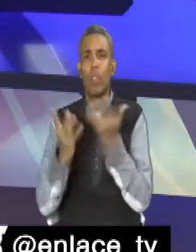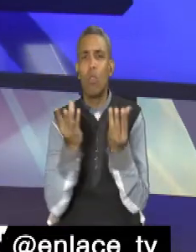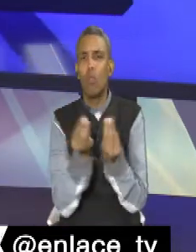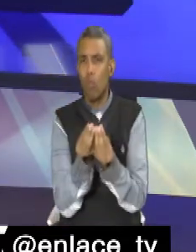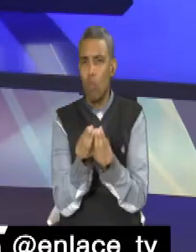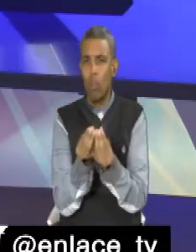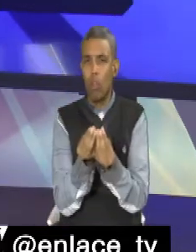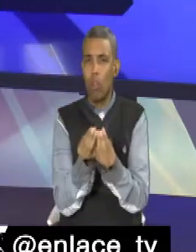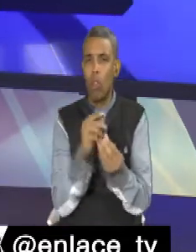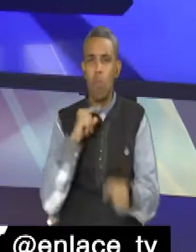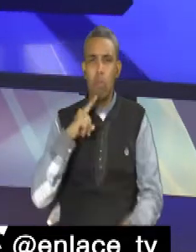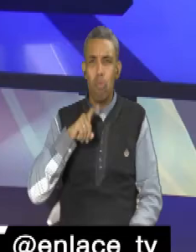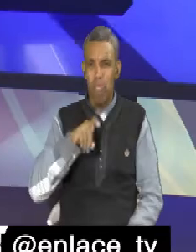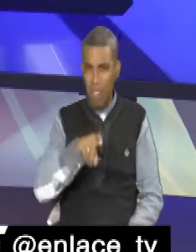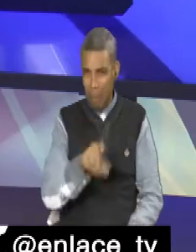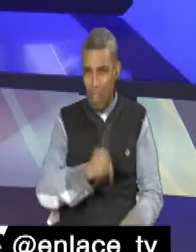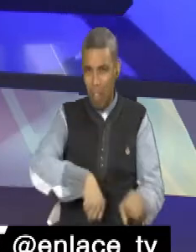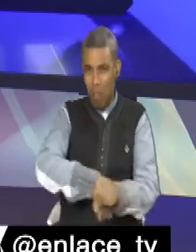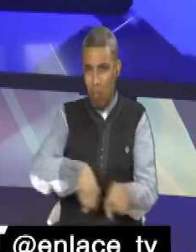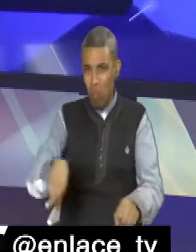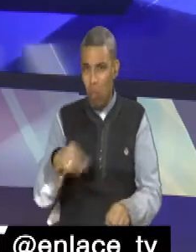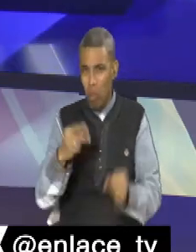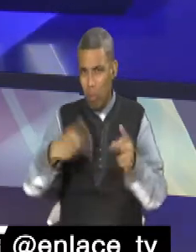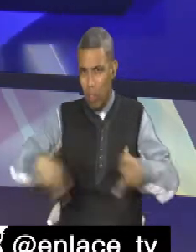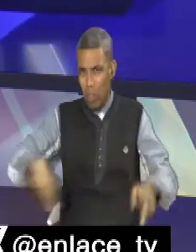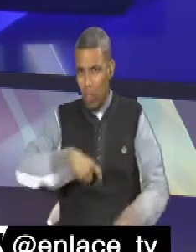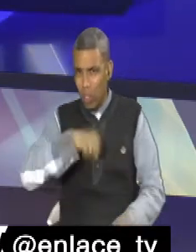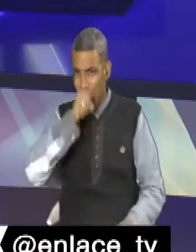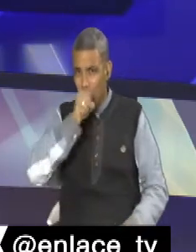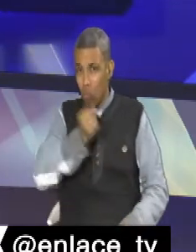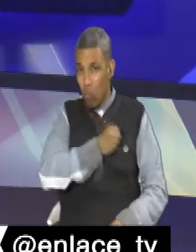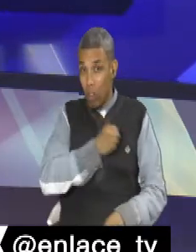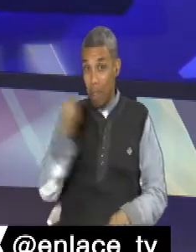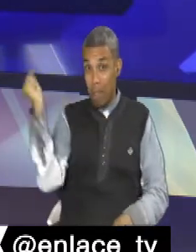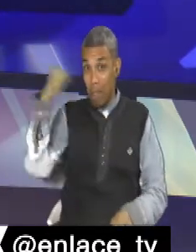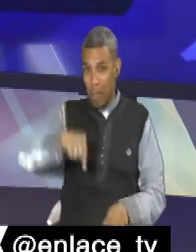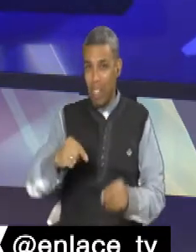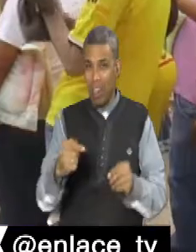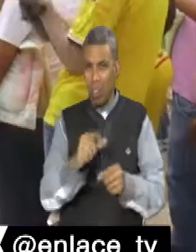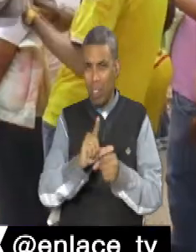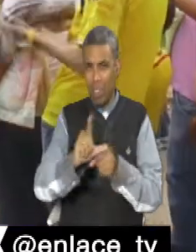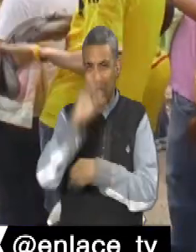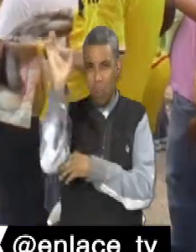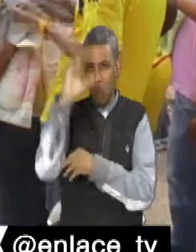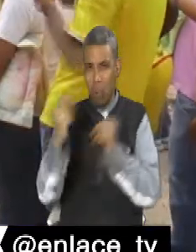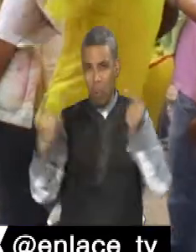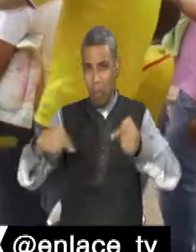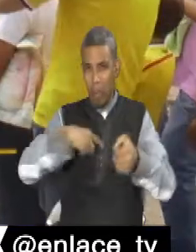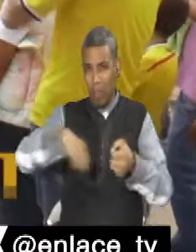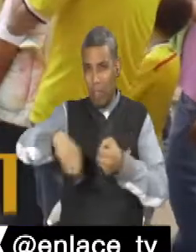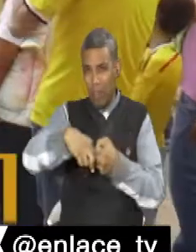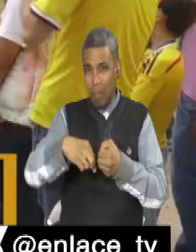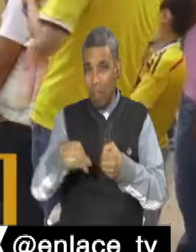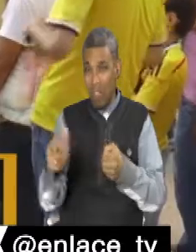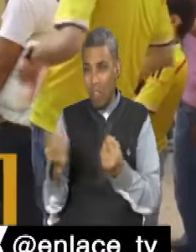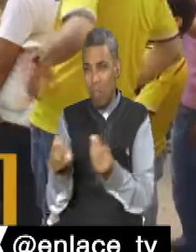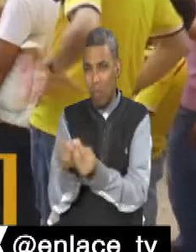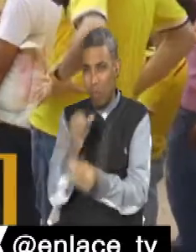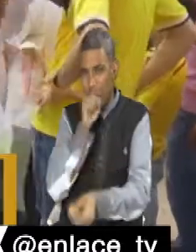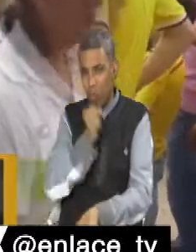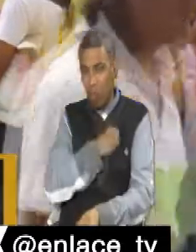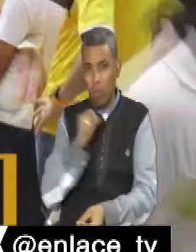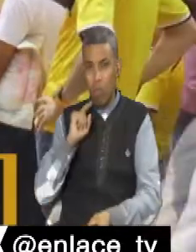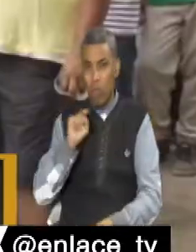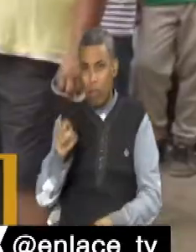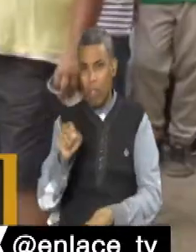últimas horas fue blanco de agresiones por parte de seguidores de otros equipos. En cercanías al estadio Daniel Villa Zapata se encuentra